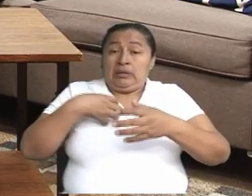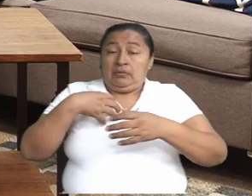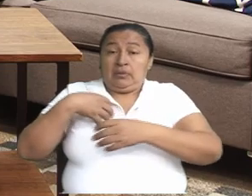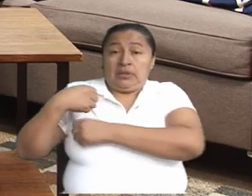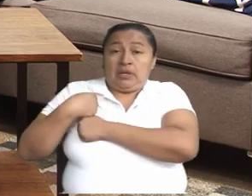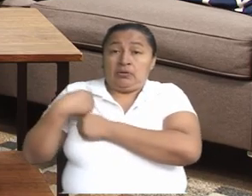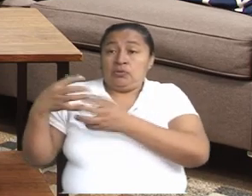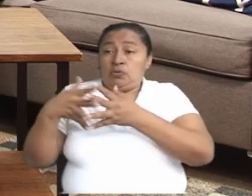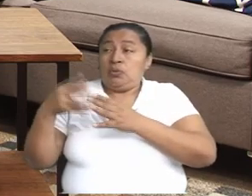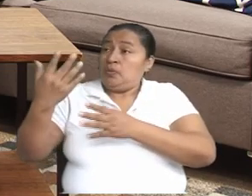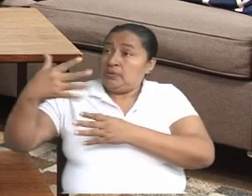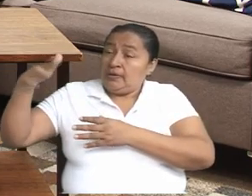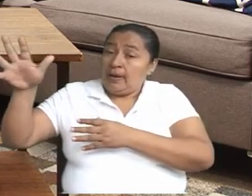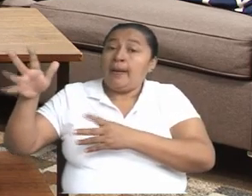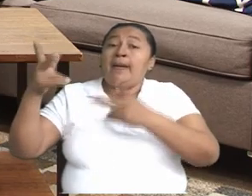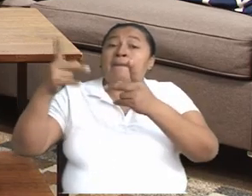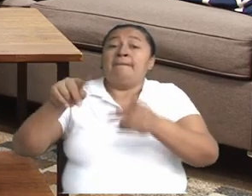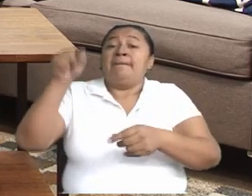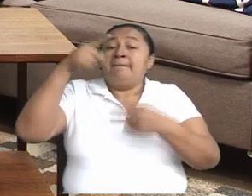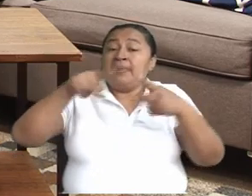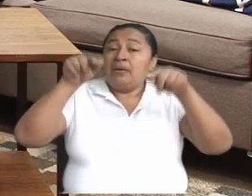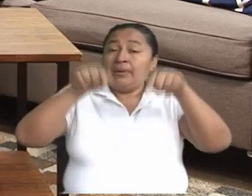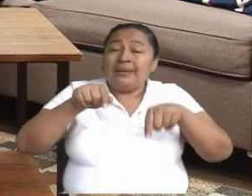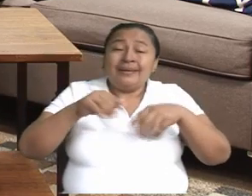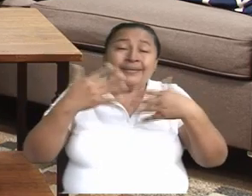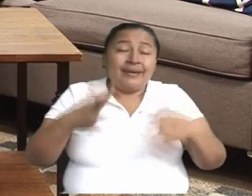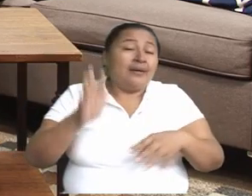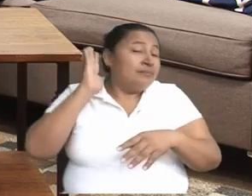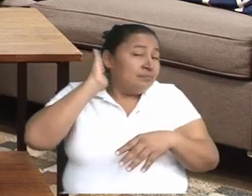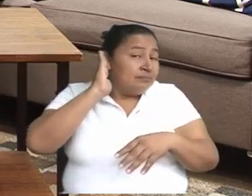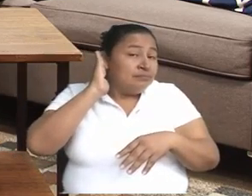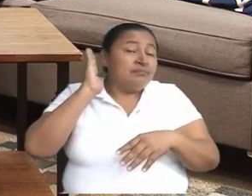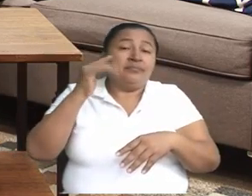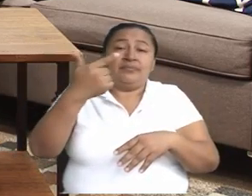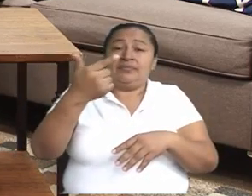Sandino en una guerra nacional y no una guerra